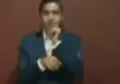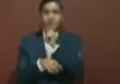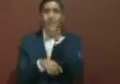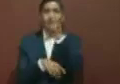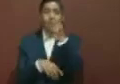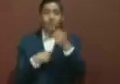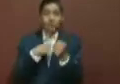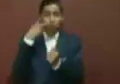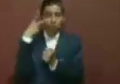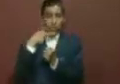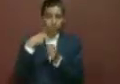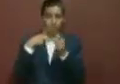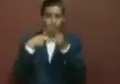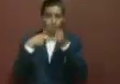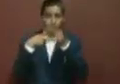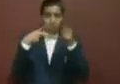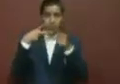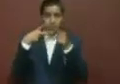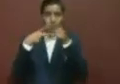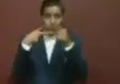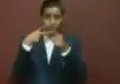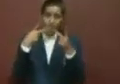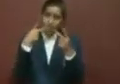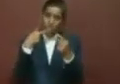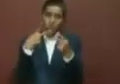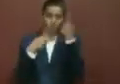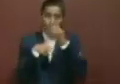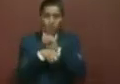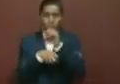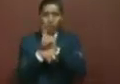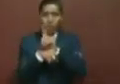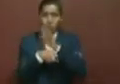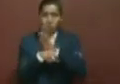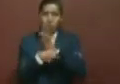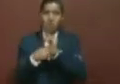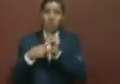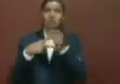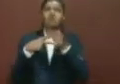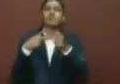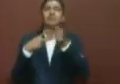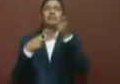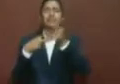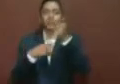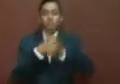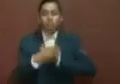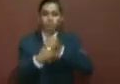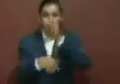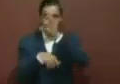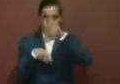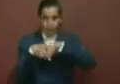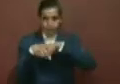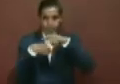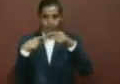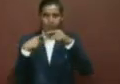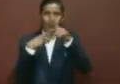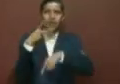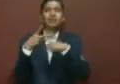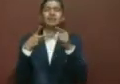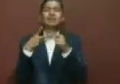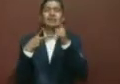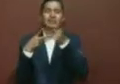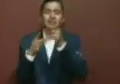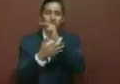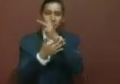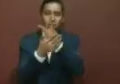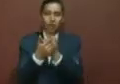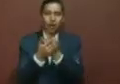dos grandes áreas de oportunidad, una que son los procesos culturales y los otros son los programas